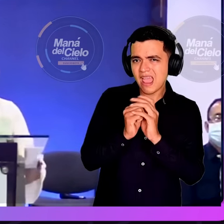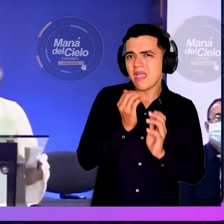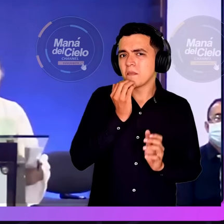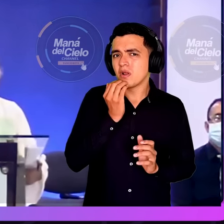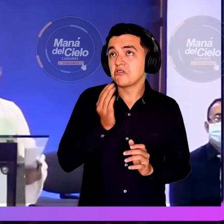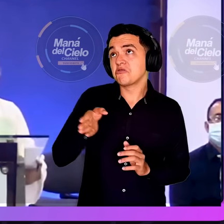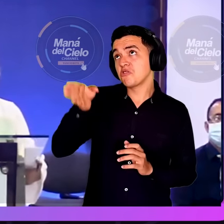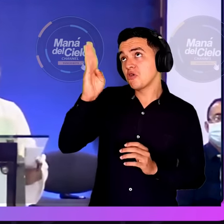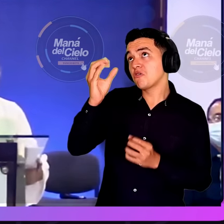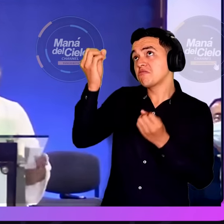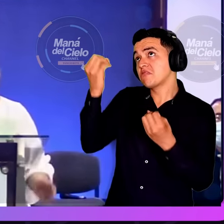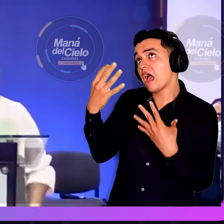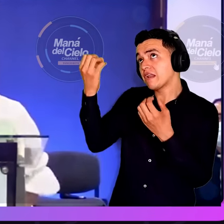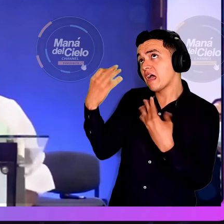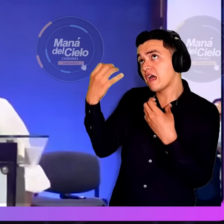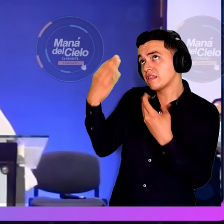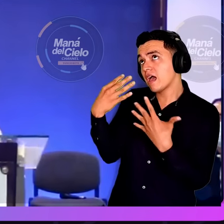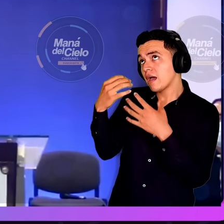¡Ay!